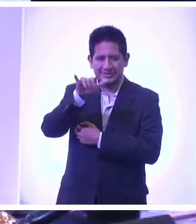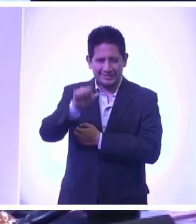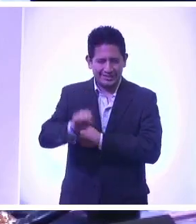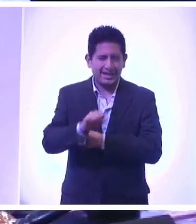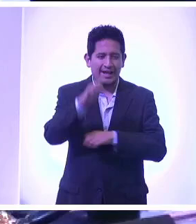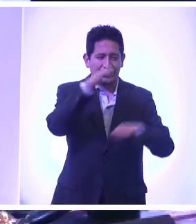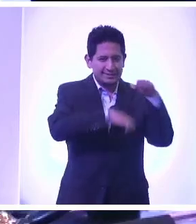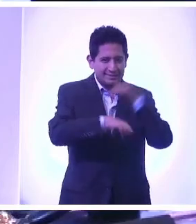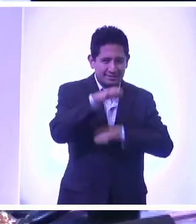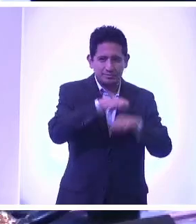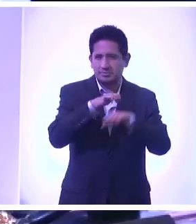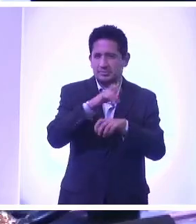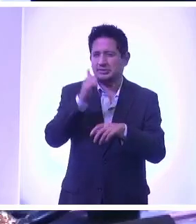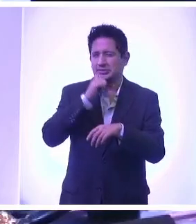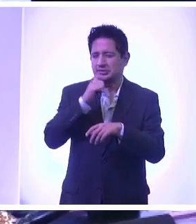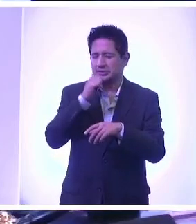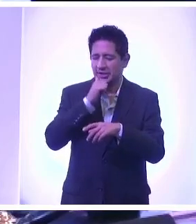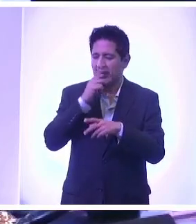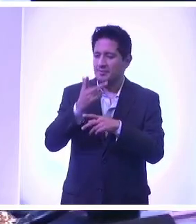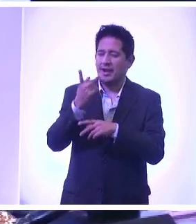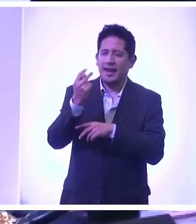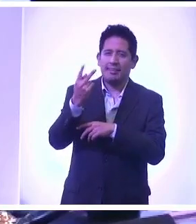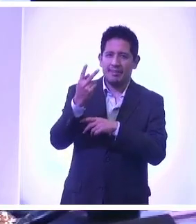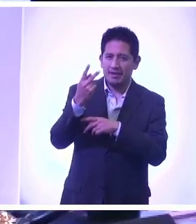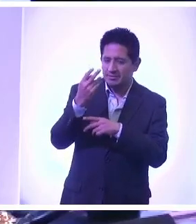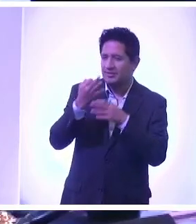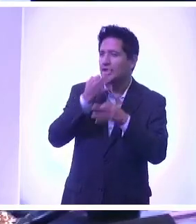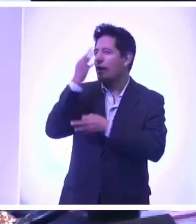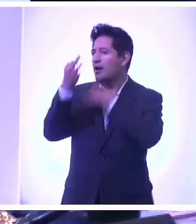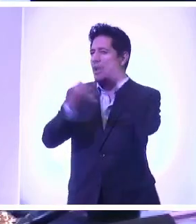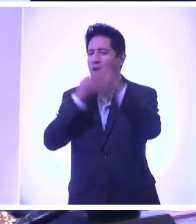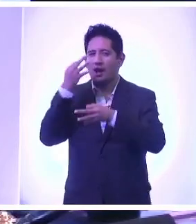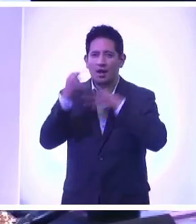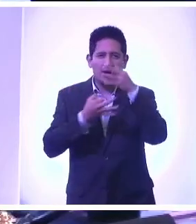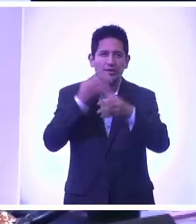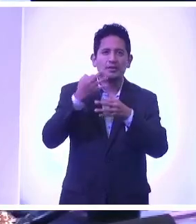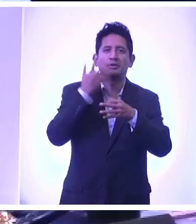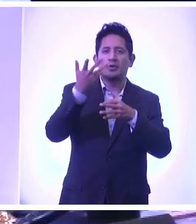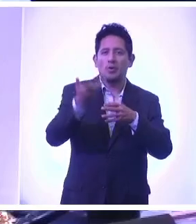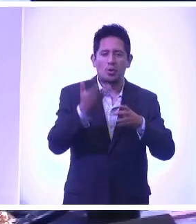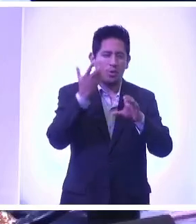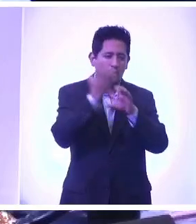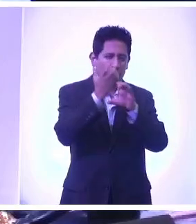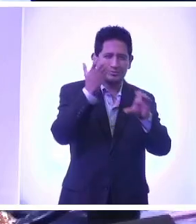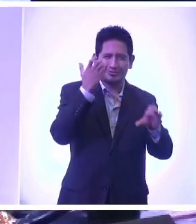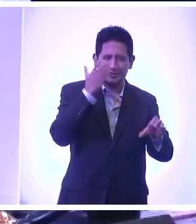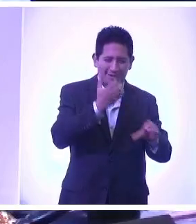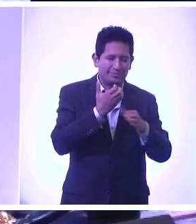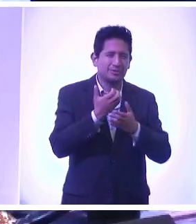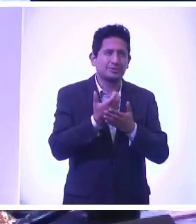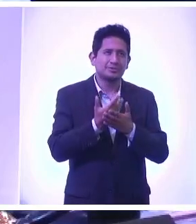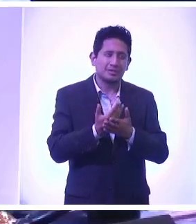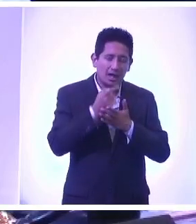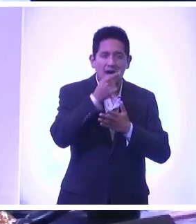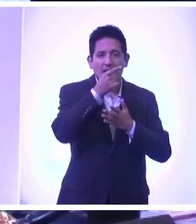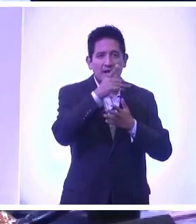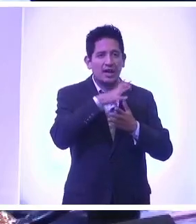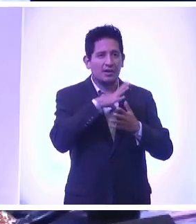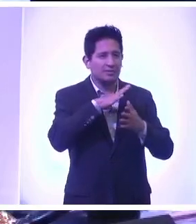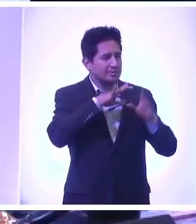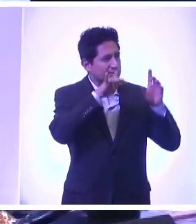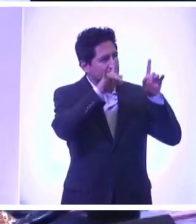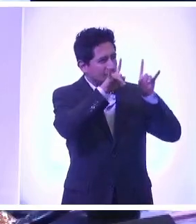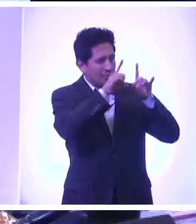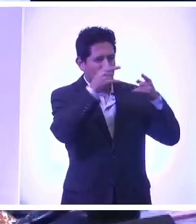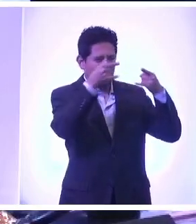comerciales a cada rato en la televisión y y se unen para poner para buses y demás con temas sociales porque estamos impulsando desde el consejo